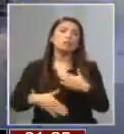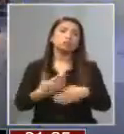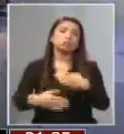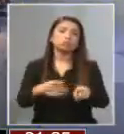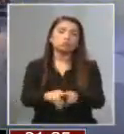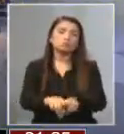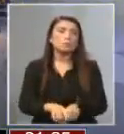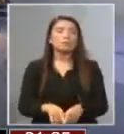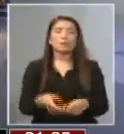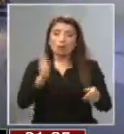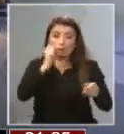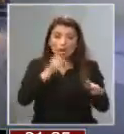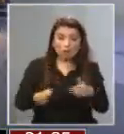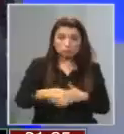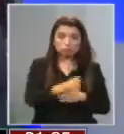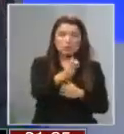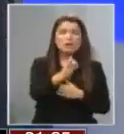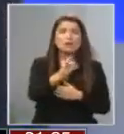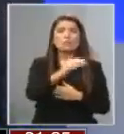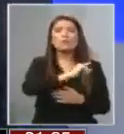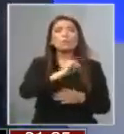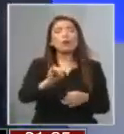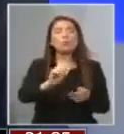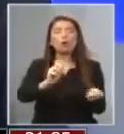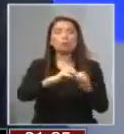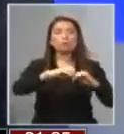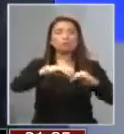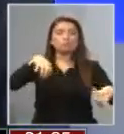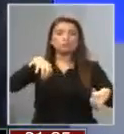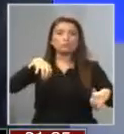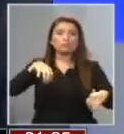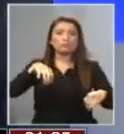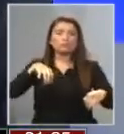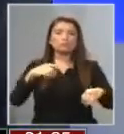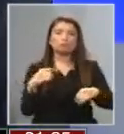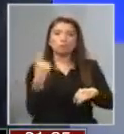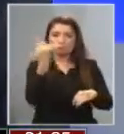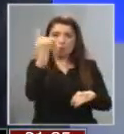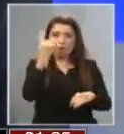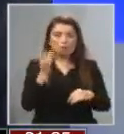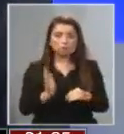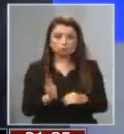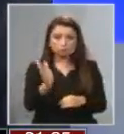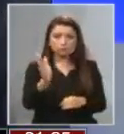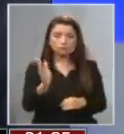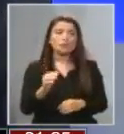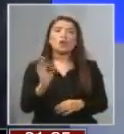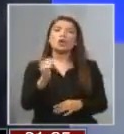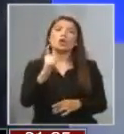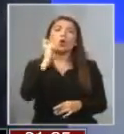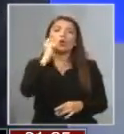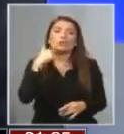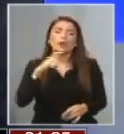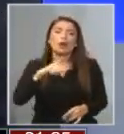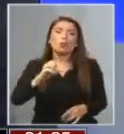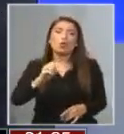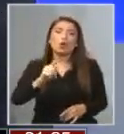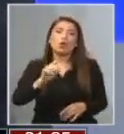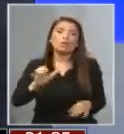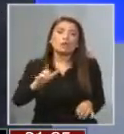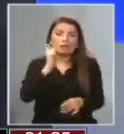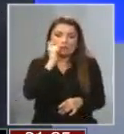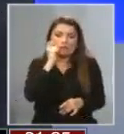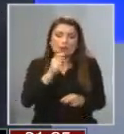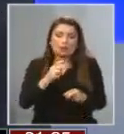después vaya a tomar vida propia. O sea, no pretende ser lo que hoy día se llama un poco peyorativamente un lote. No es que sea